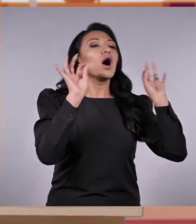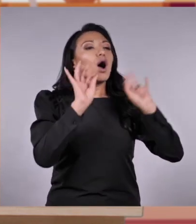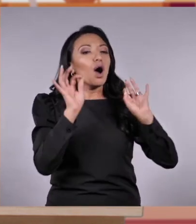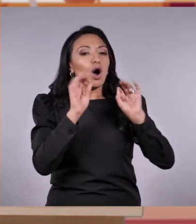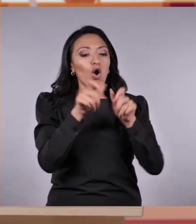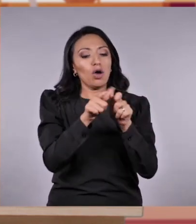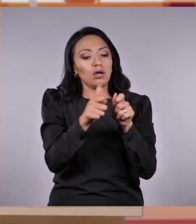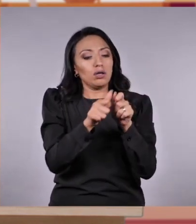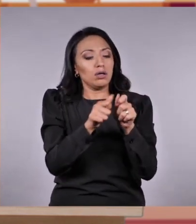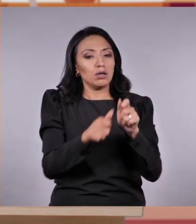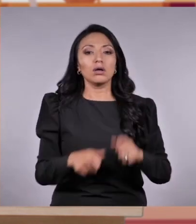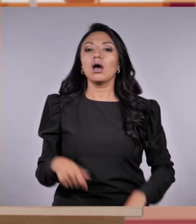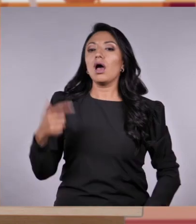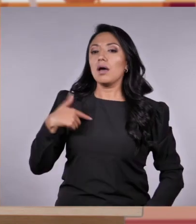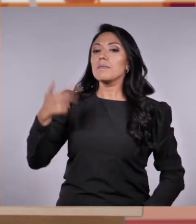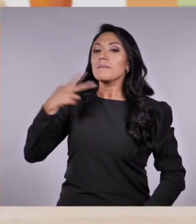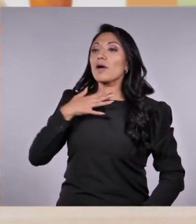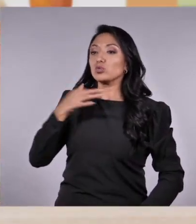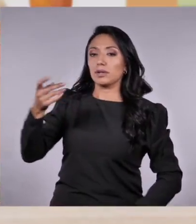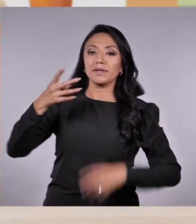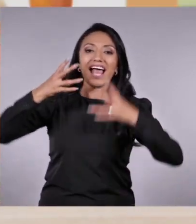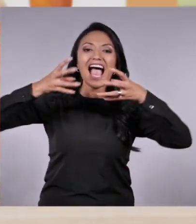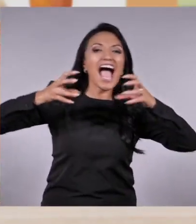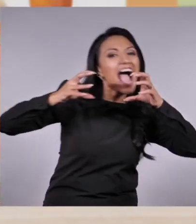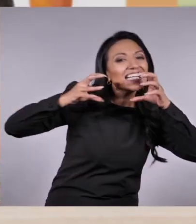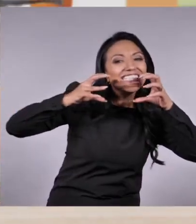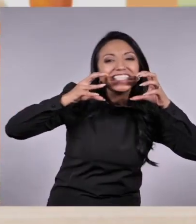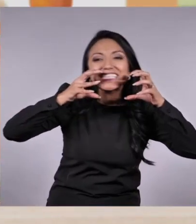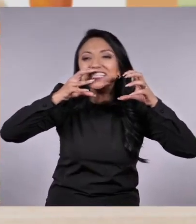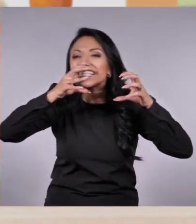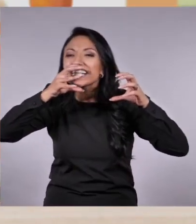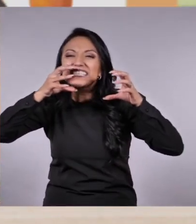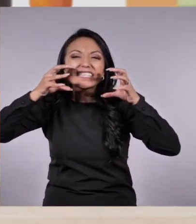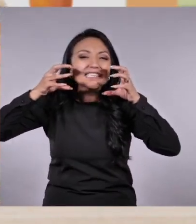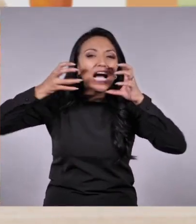prefieres el choclo entero? Para comerme así, mírame.